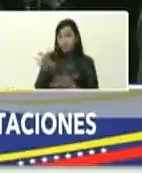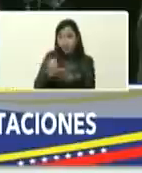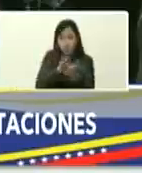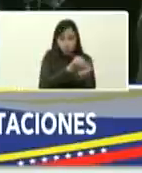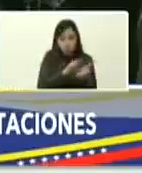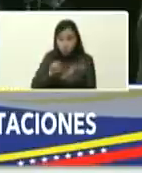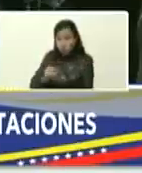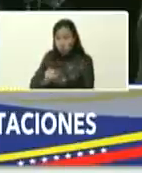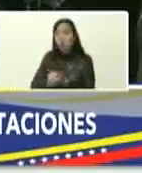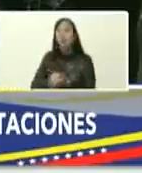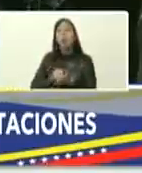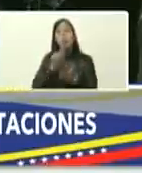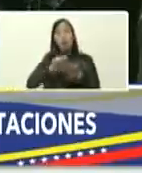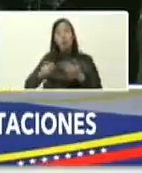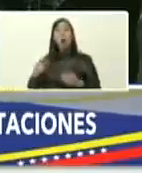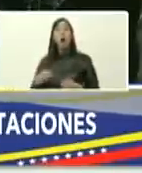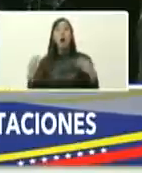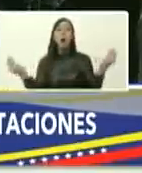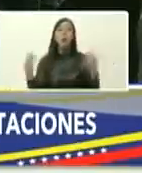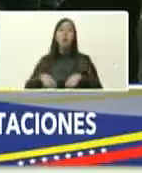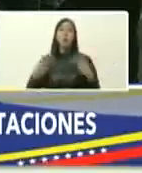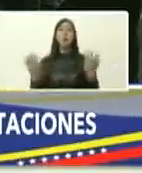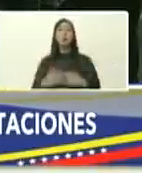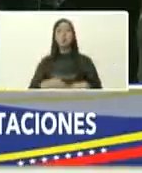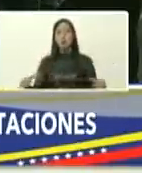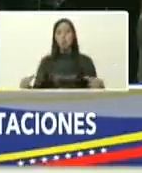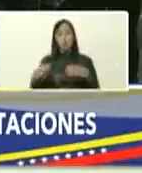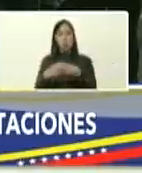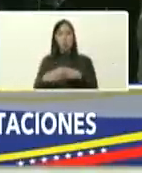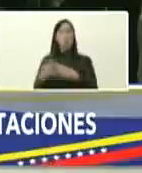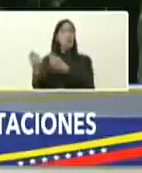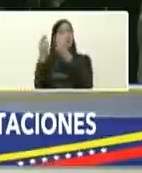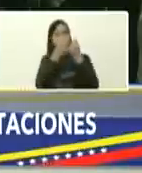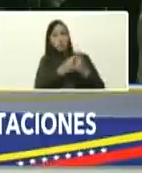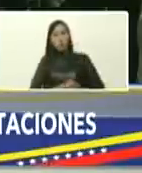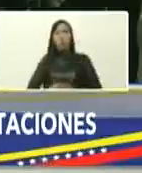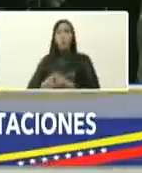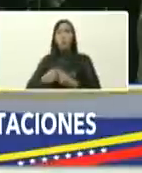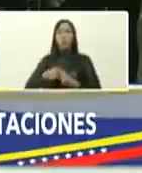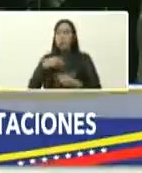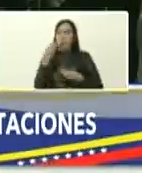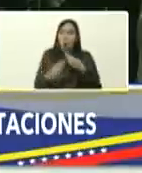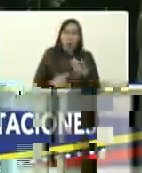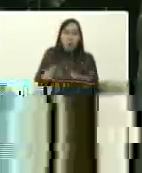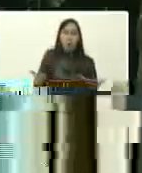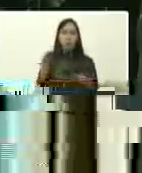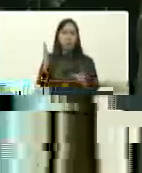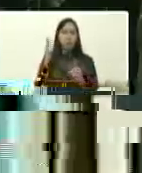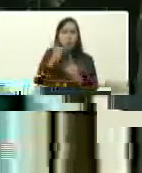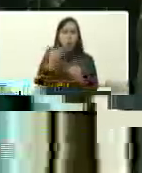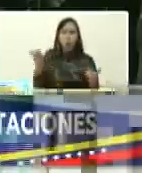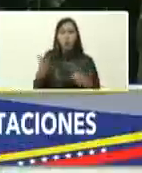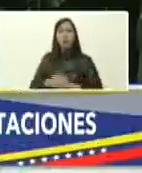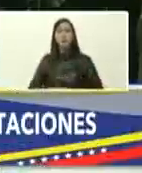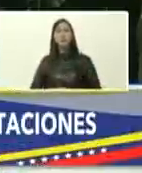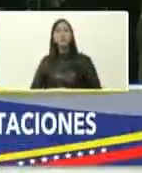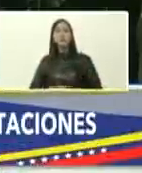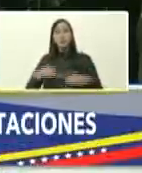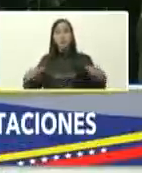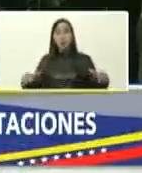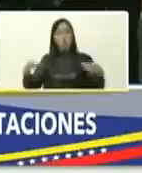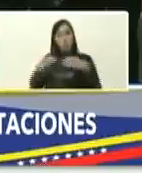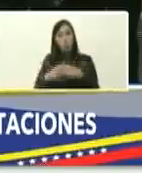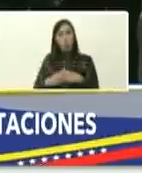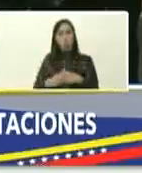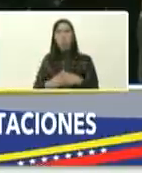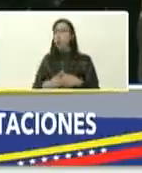planificar. Y el equipo económico reunirse y planificar. ¿Cómo vamos a hacer? Ahorita tenemos el Consejo Superior de Economía. ¿Cómo que se